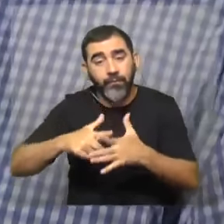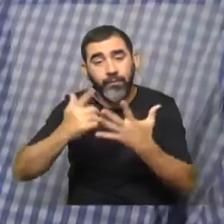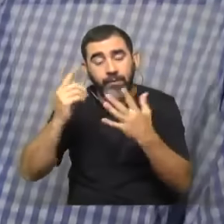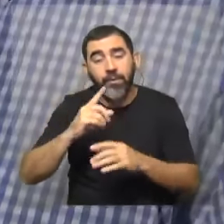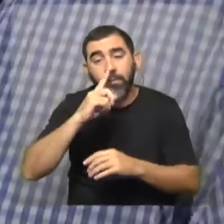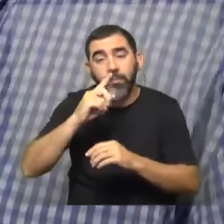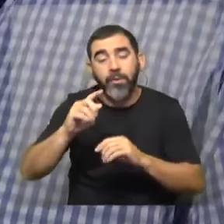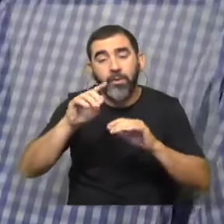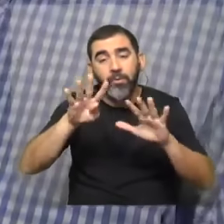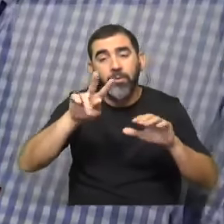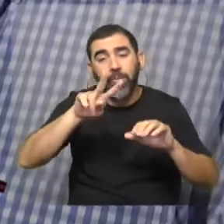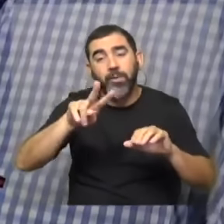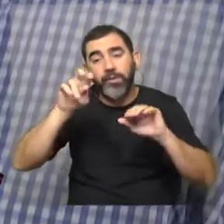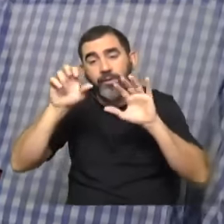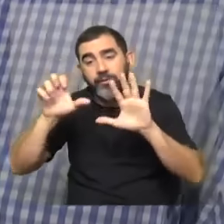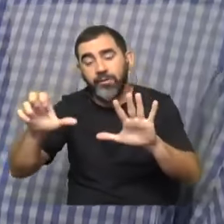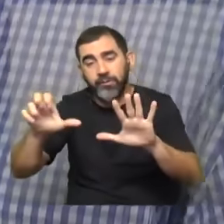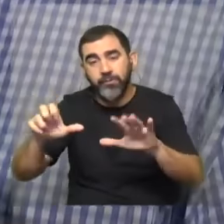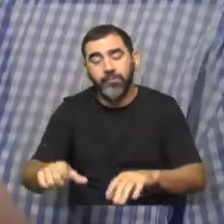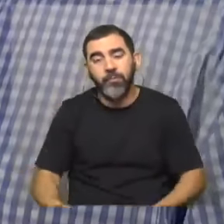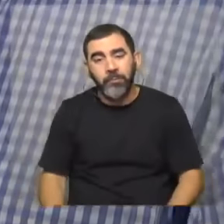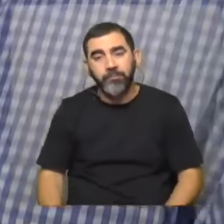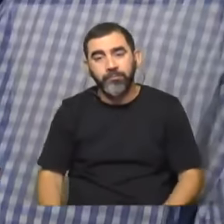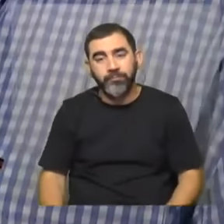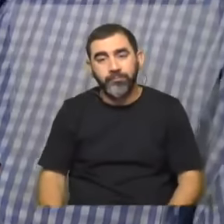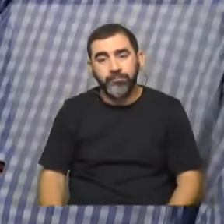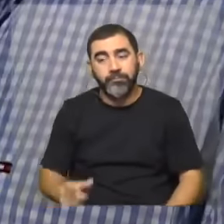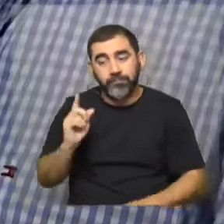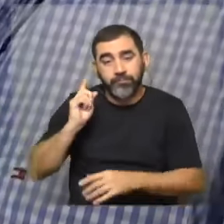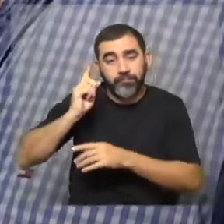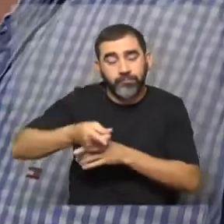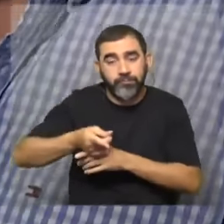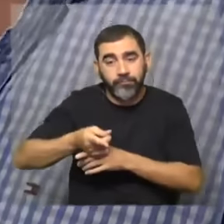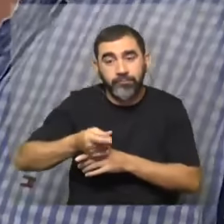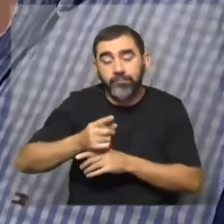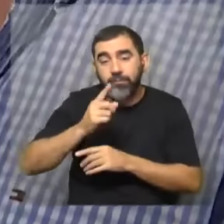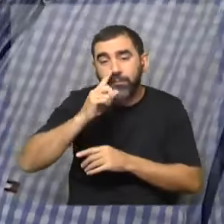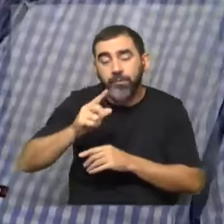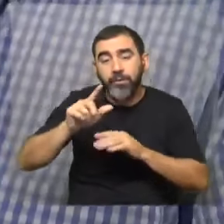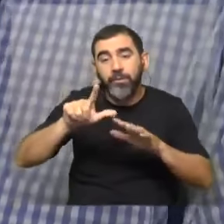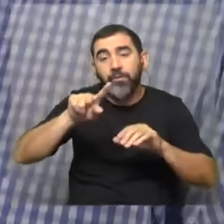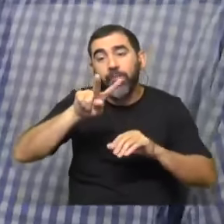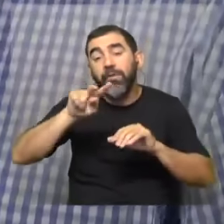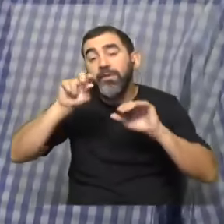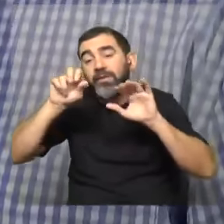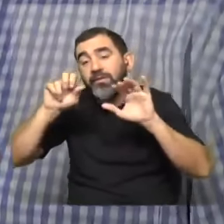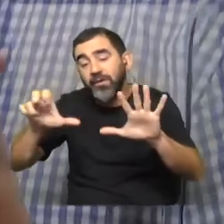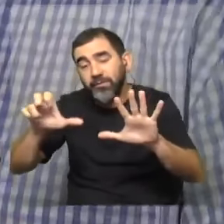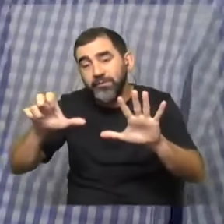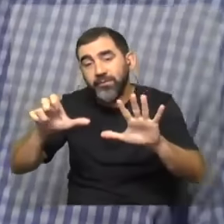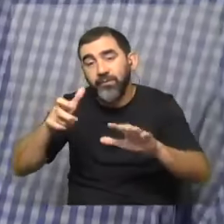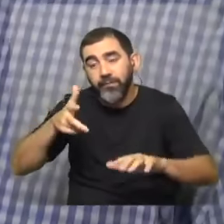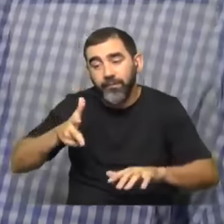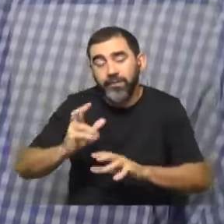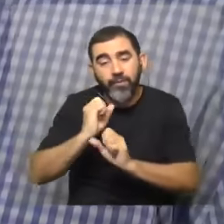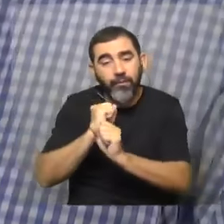el 1926 y esta decisión de tomar como referencia el 1726 como fecha